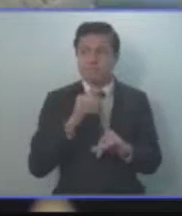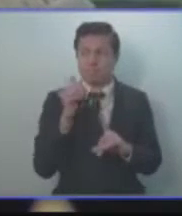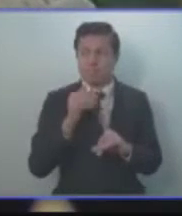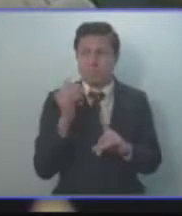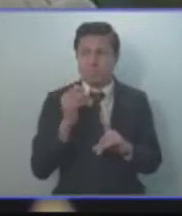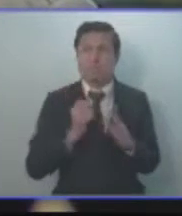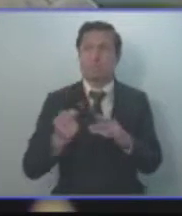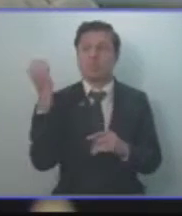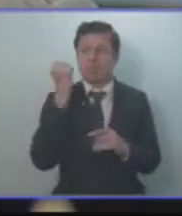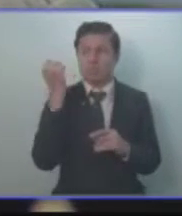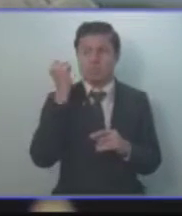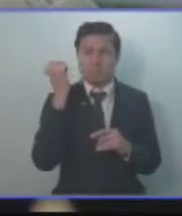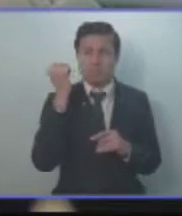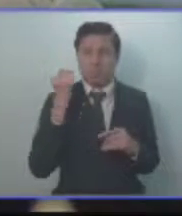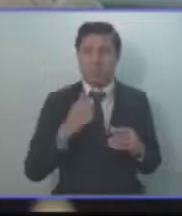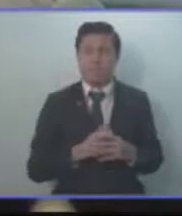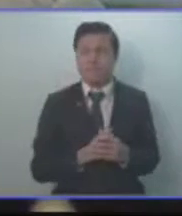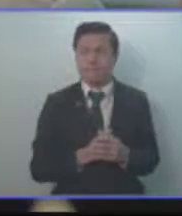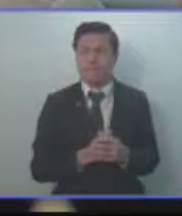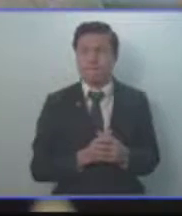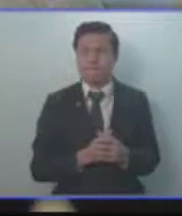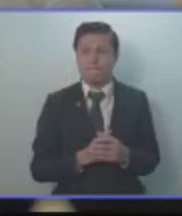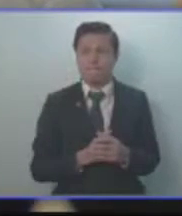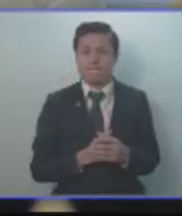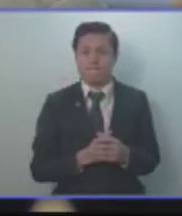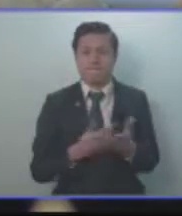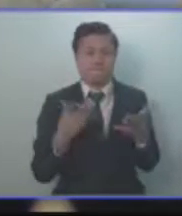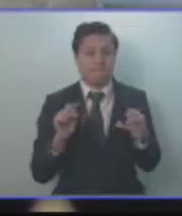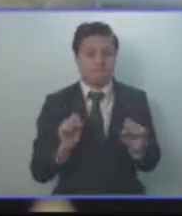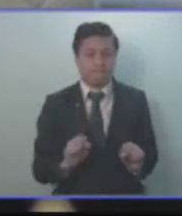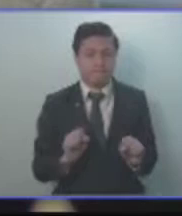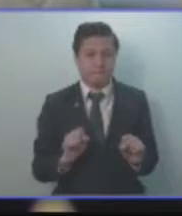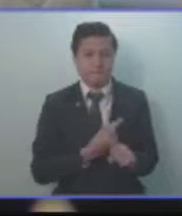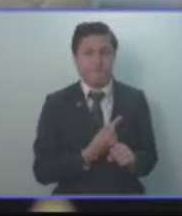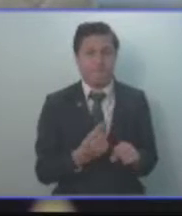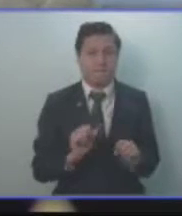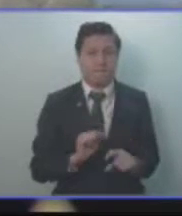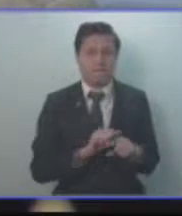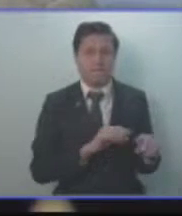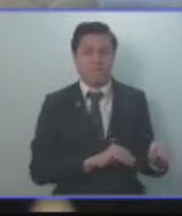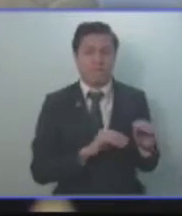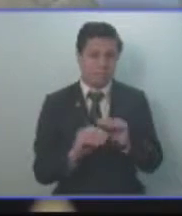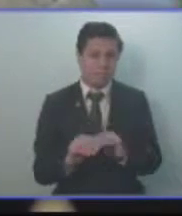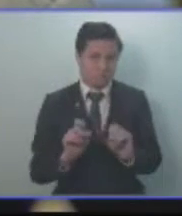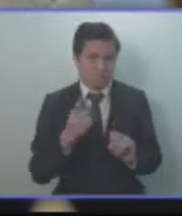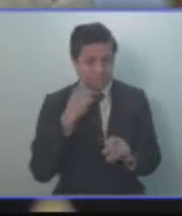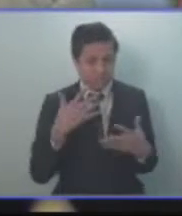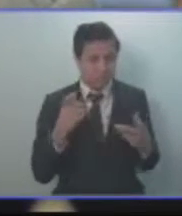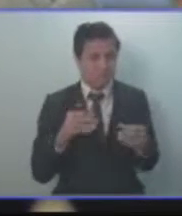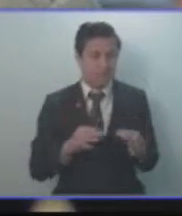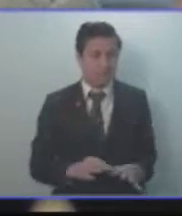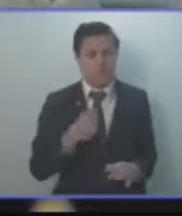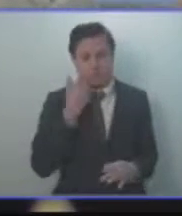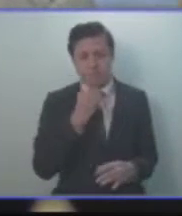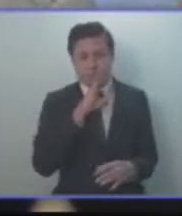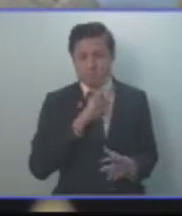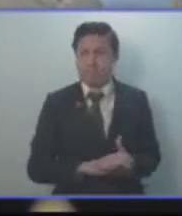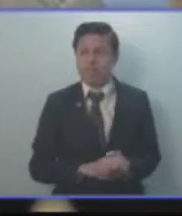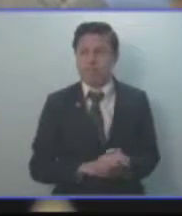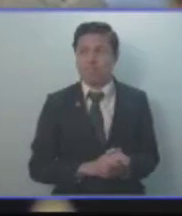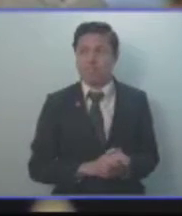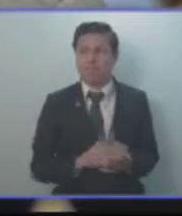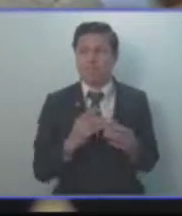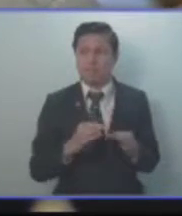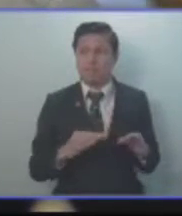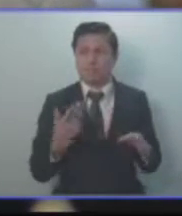es sumamente importante para que la gente pueda salvarse de este tipo de enfermedades.